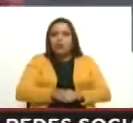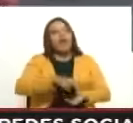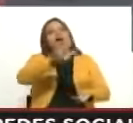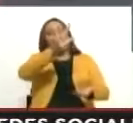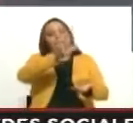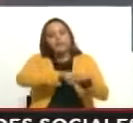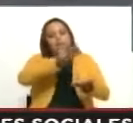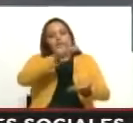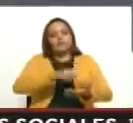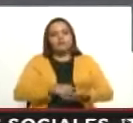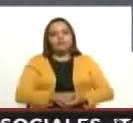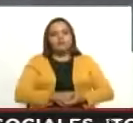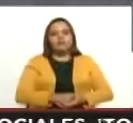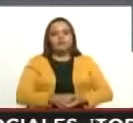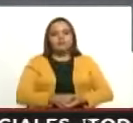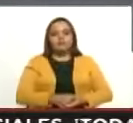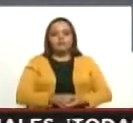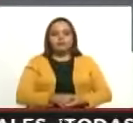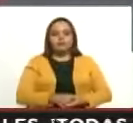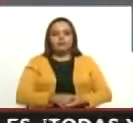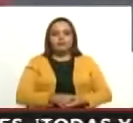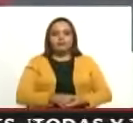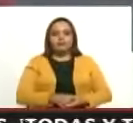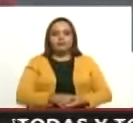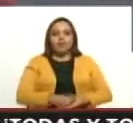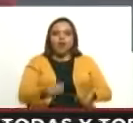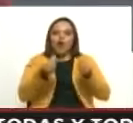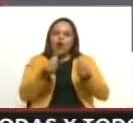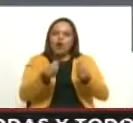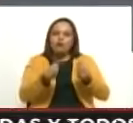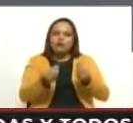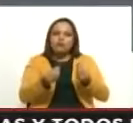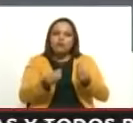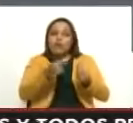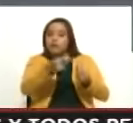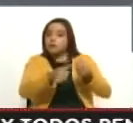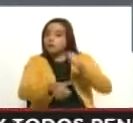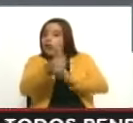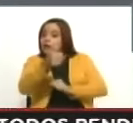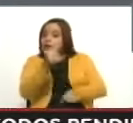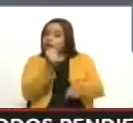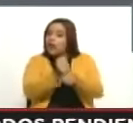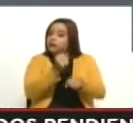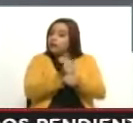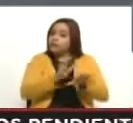Aprobado. Ajá. ¿Cómo está conformado? Eso es más trabajo.